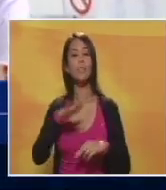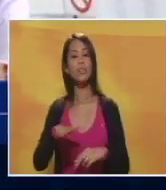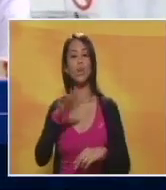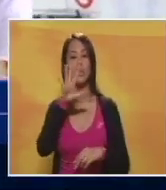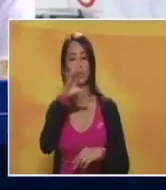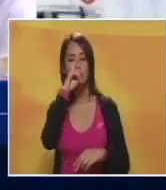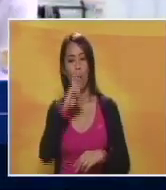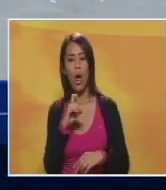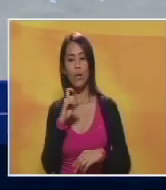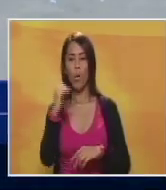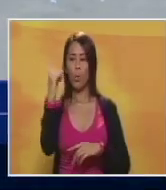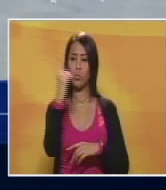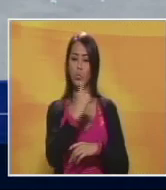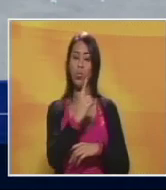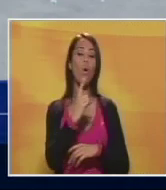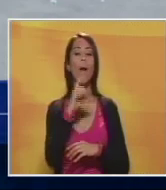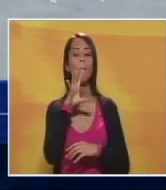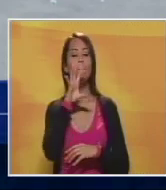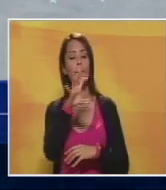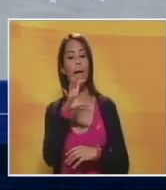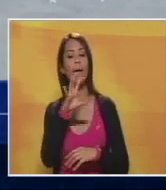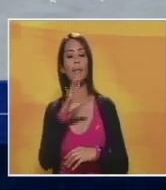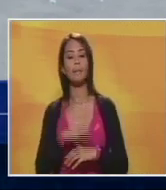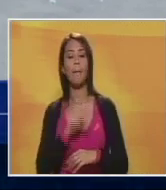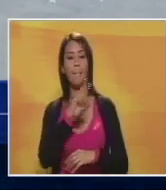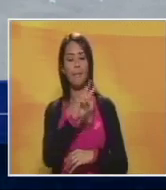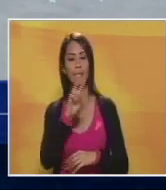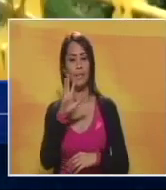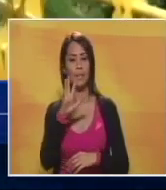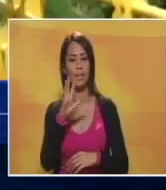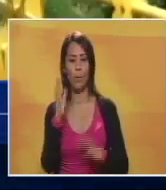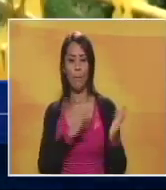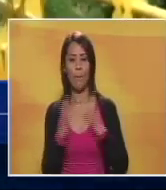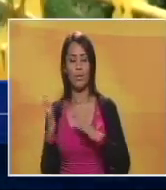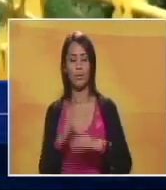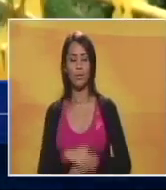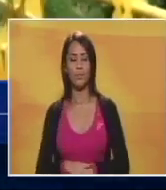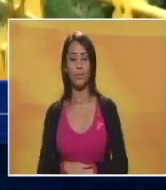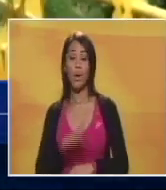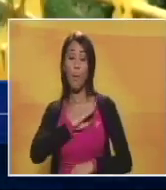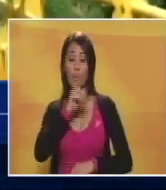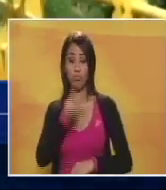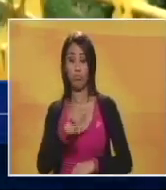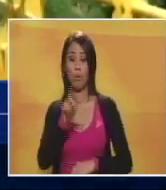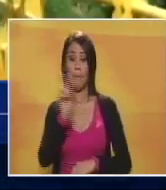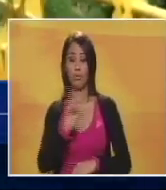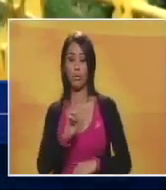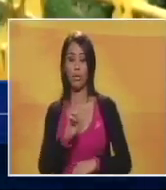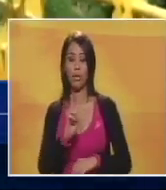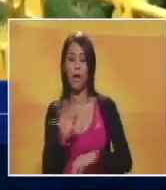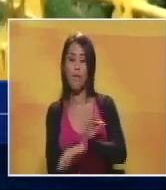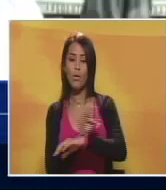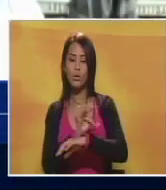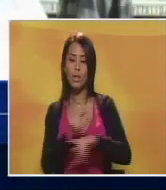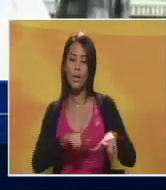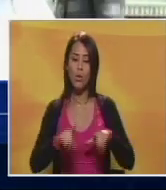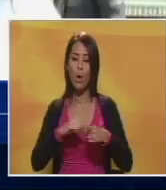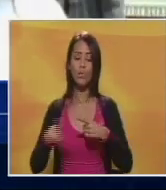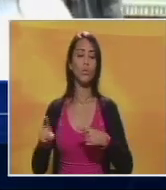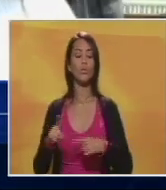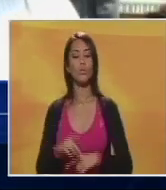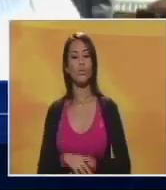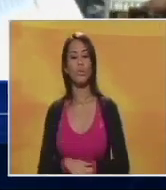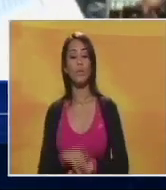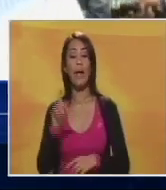que llegó al país el pasado 27 de marzo procedente de Venezuela. Pasó por Rumichaca en la frontera norte y llegó hasta Quito.